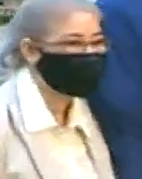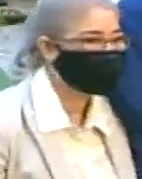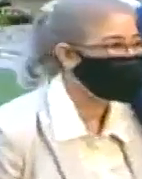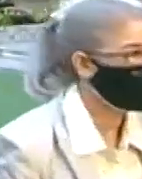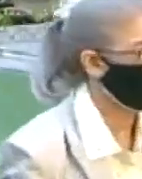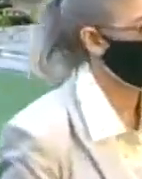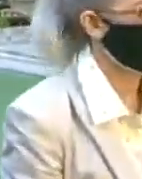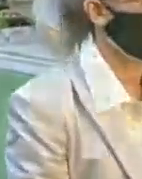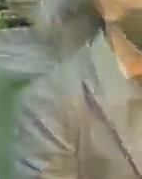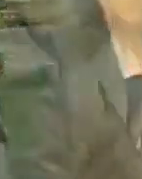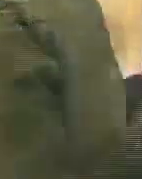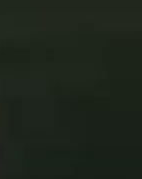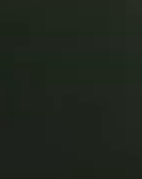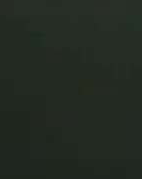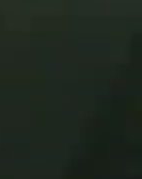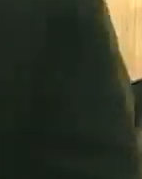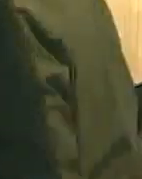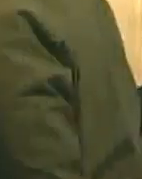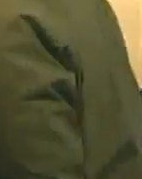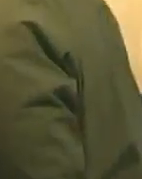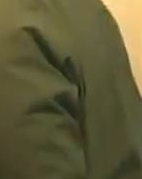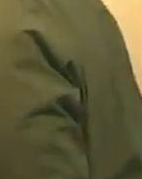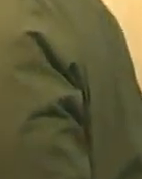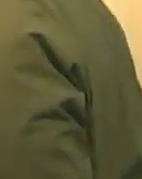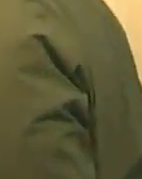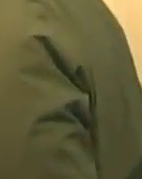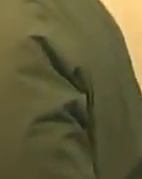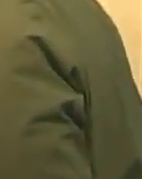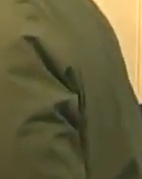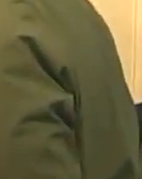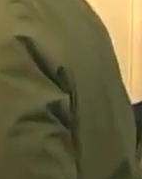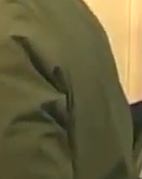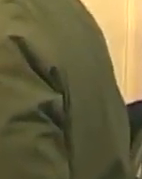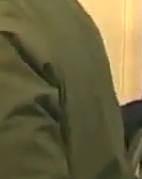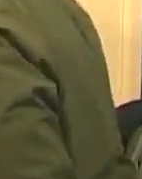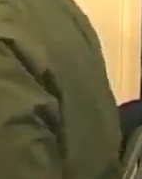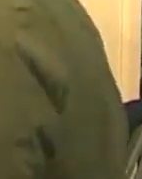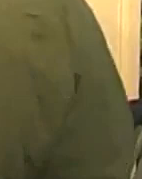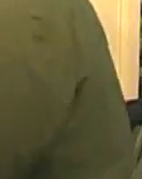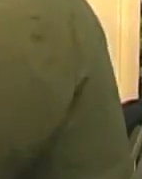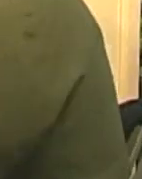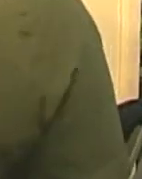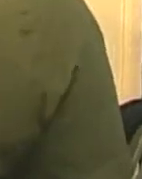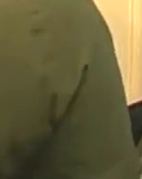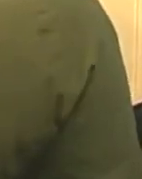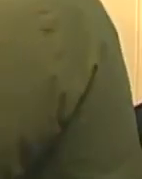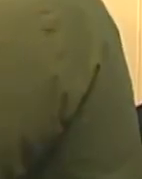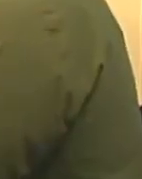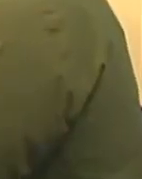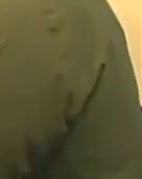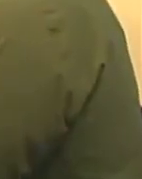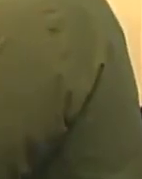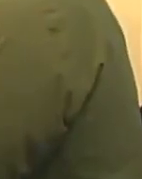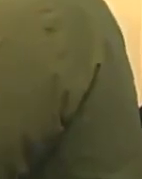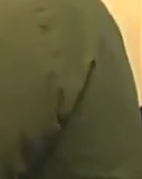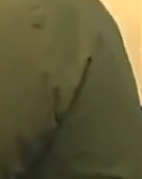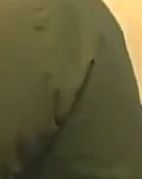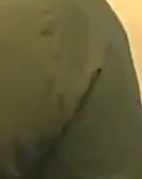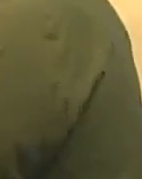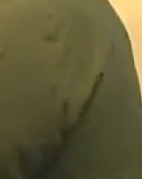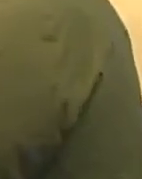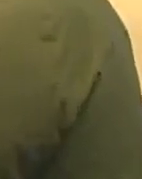dos tareas fundamentales. Una que tiene que ver con la producción 100% nacional y la segunda con miras a